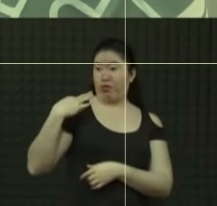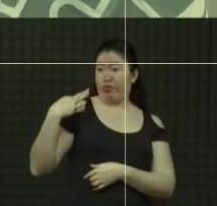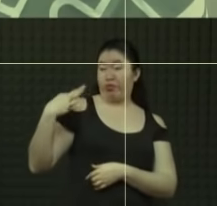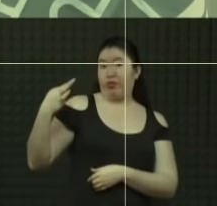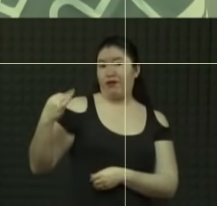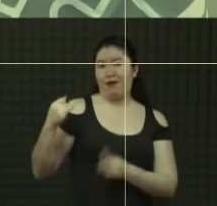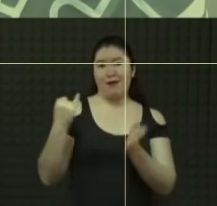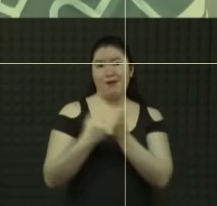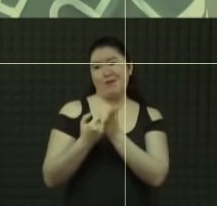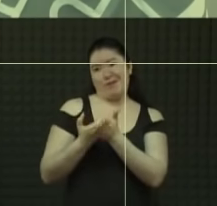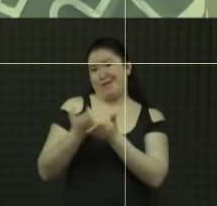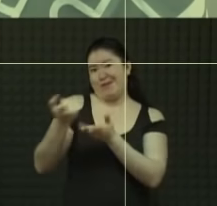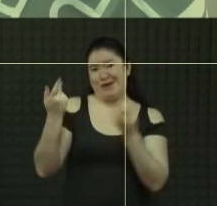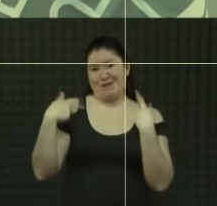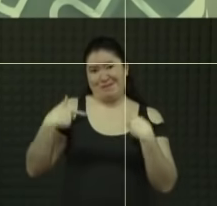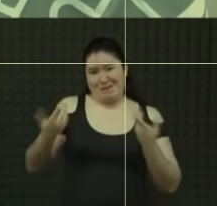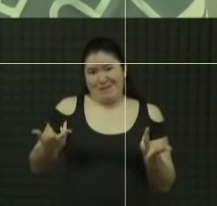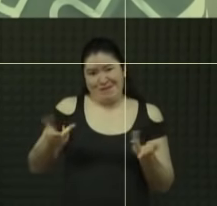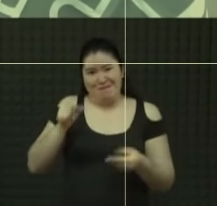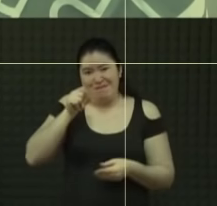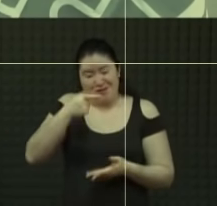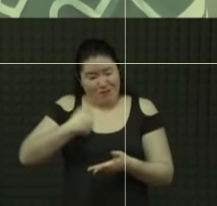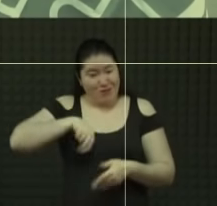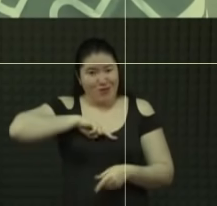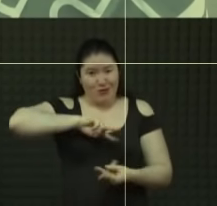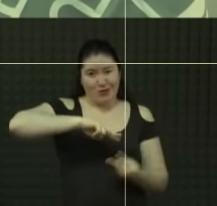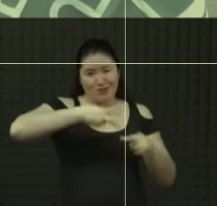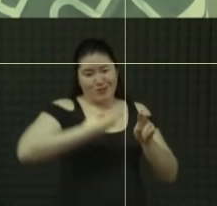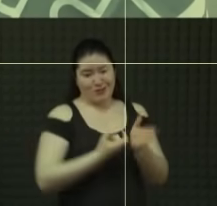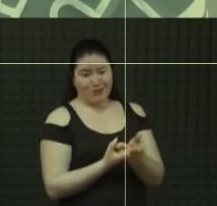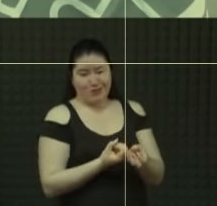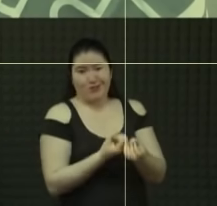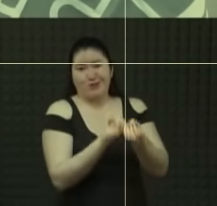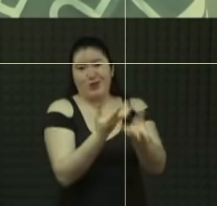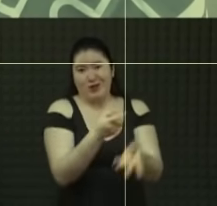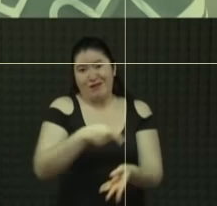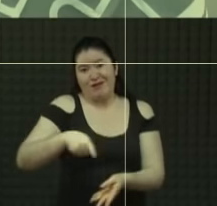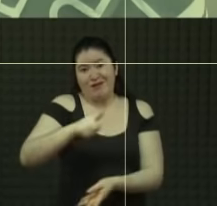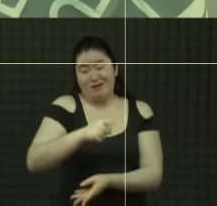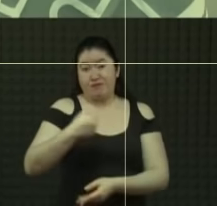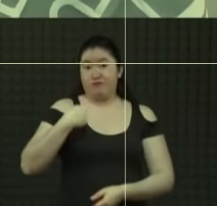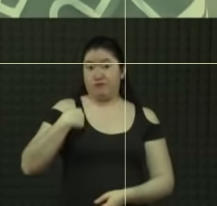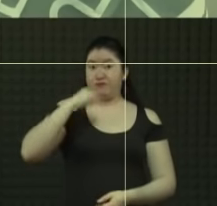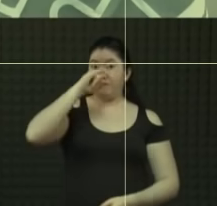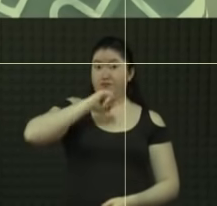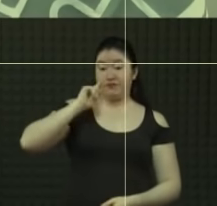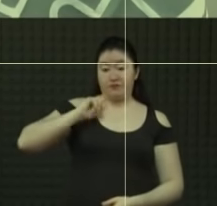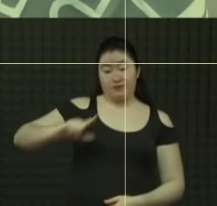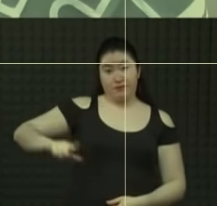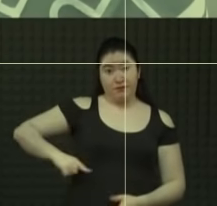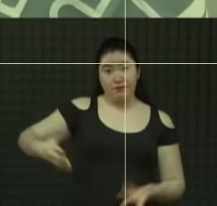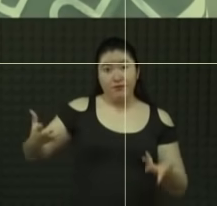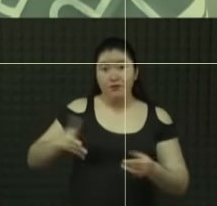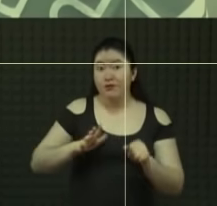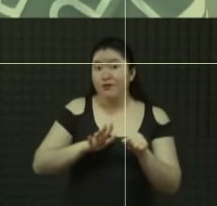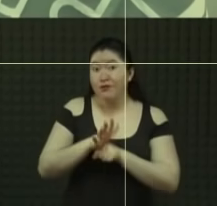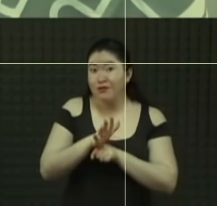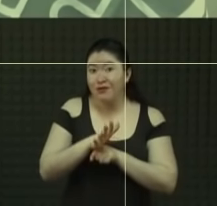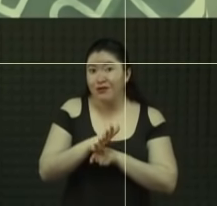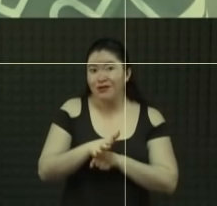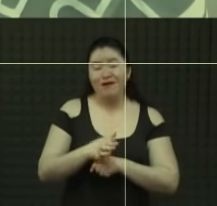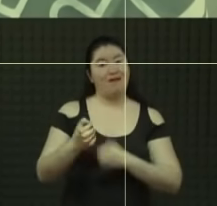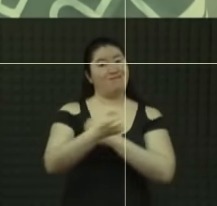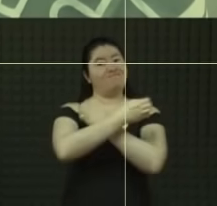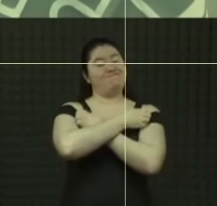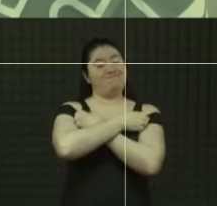recursos públicos. Y por eso, como jefa de gobierno, estoy apoyando la educación pública, tanto becas de niños y niñas, desde